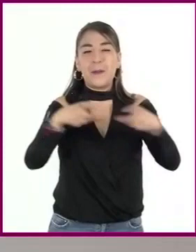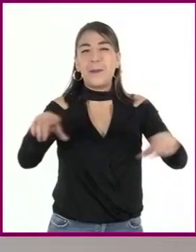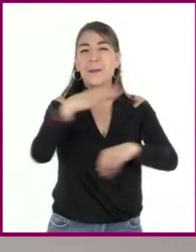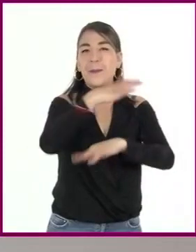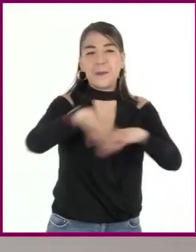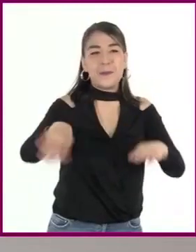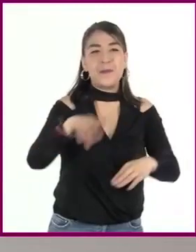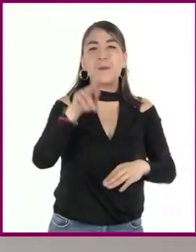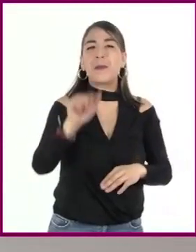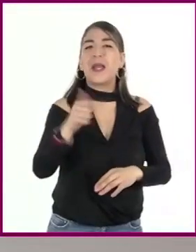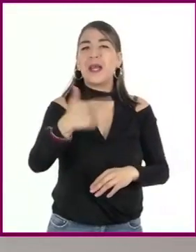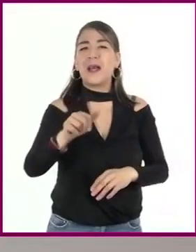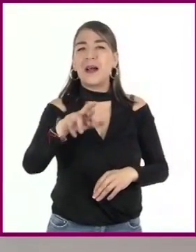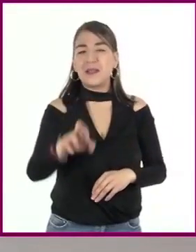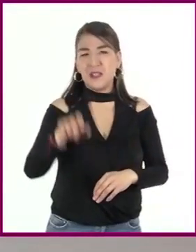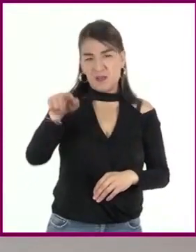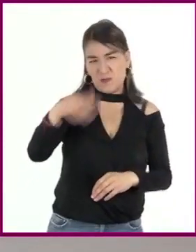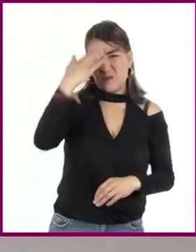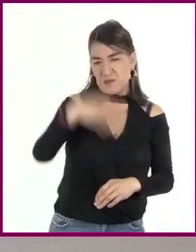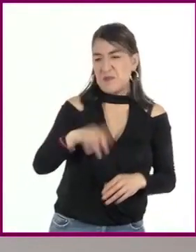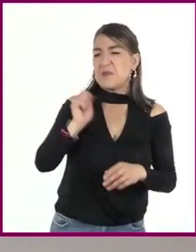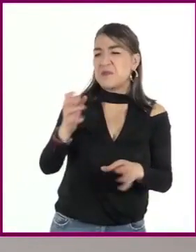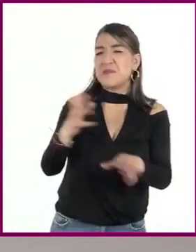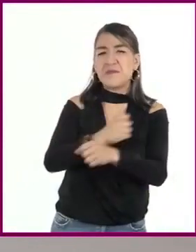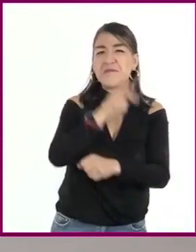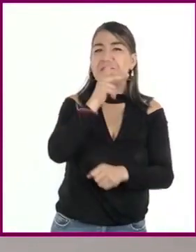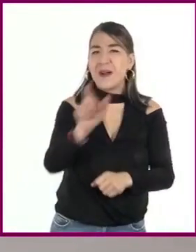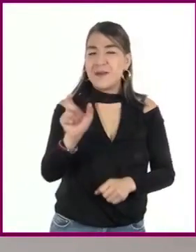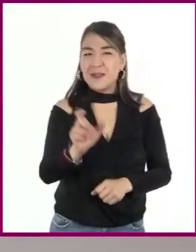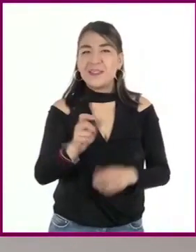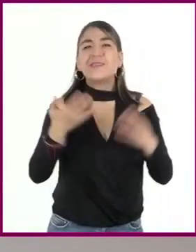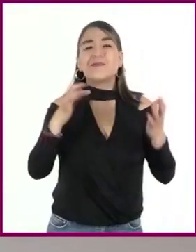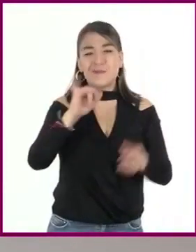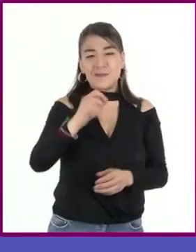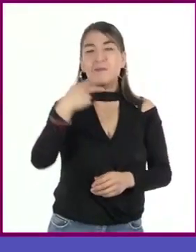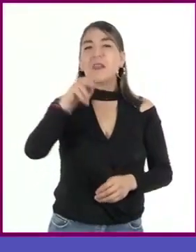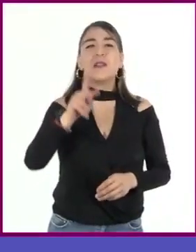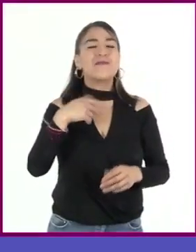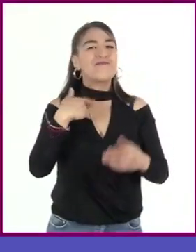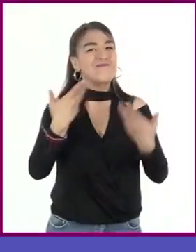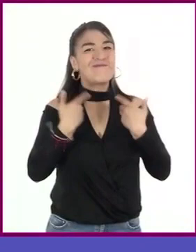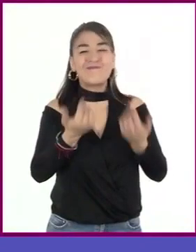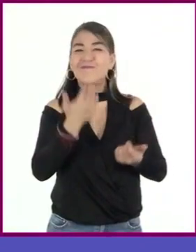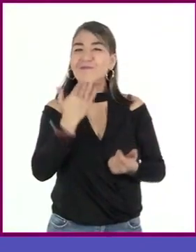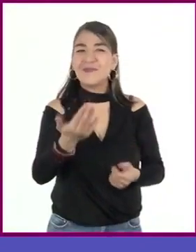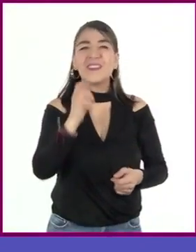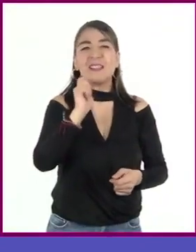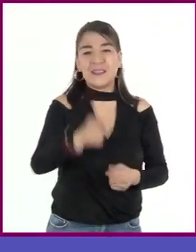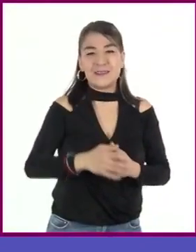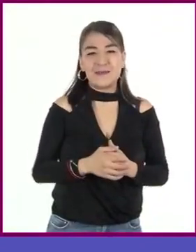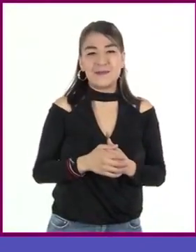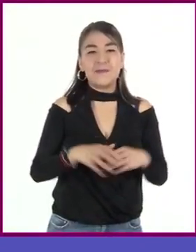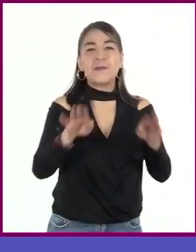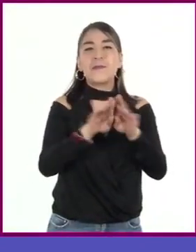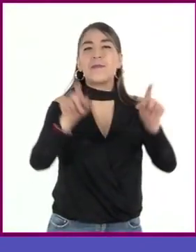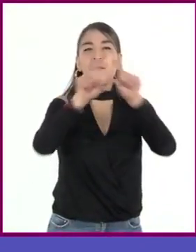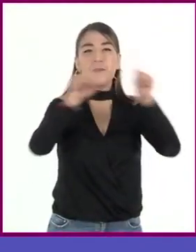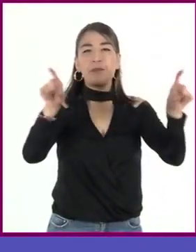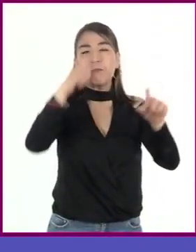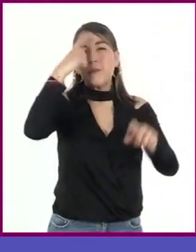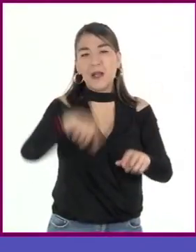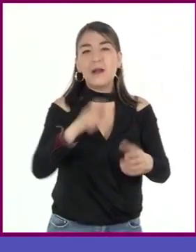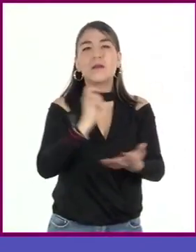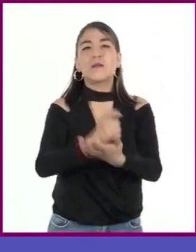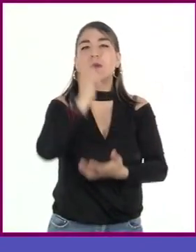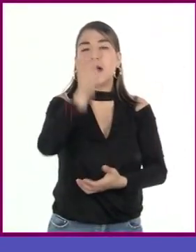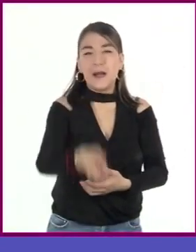¿Sabes lo que es un pagaré? Creo que sí, pero no sé qué partes tiene. Título de crédito que compromete a